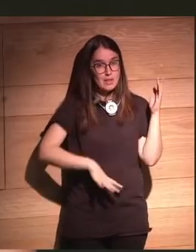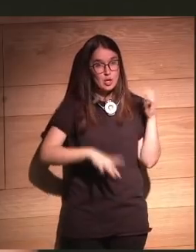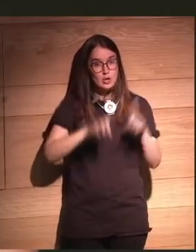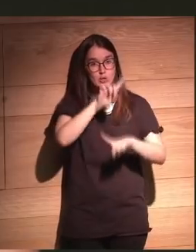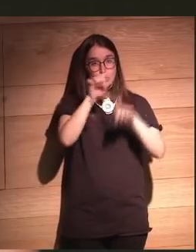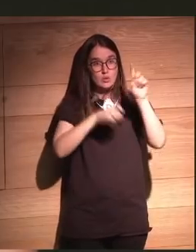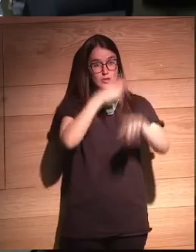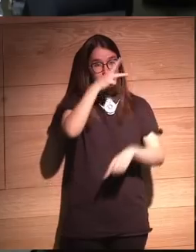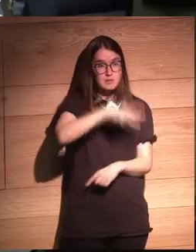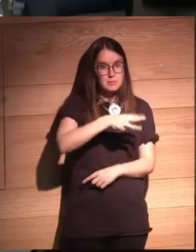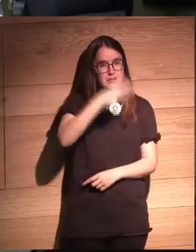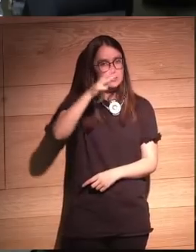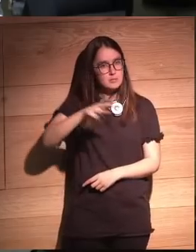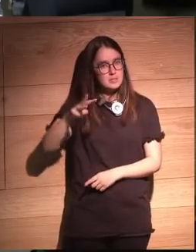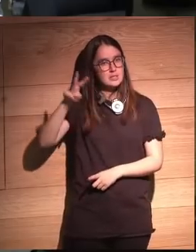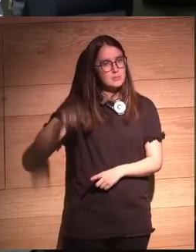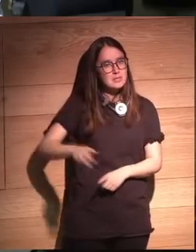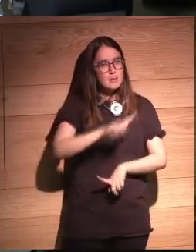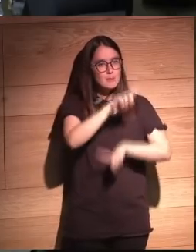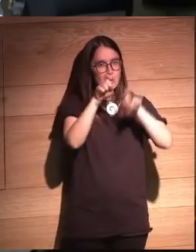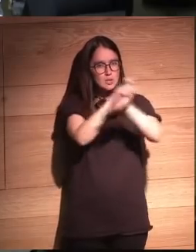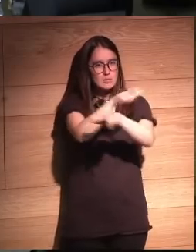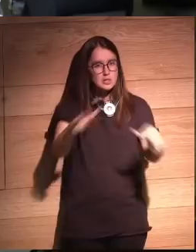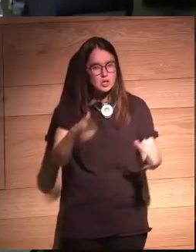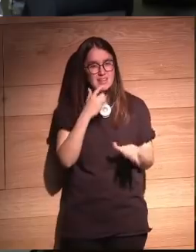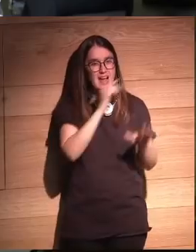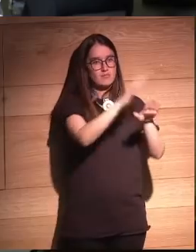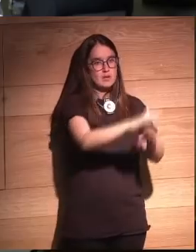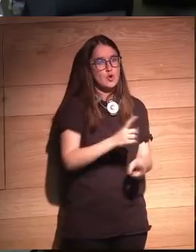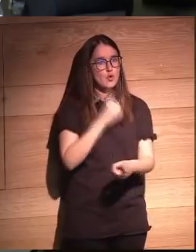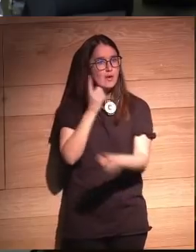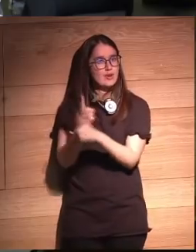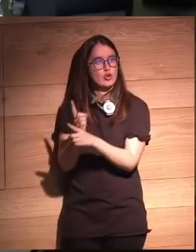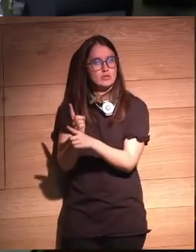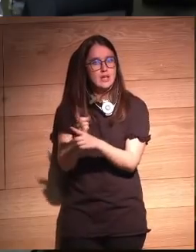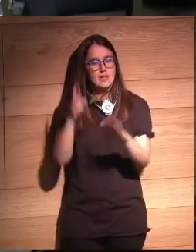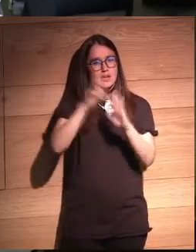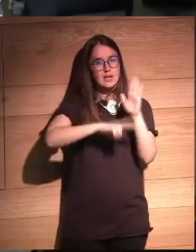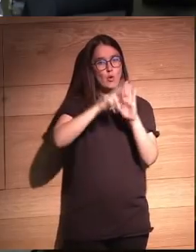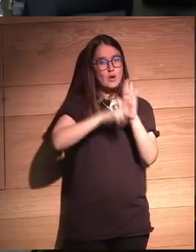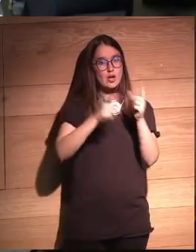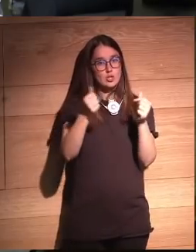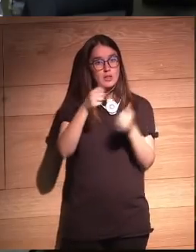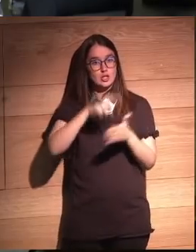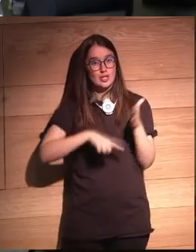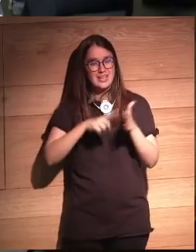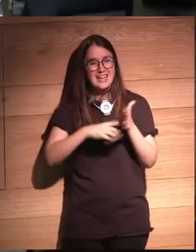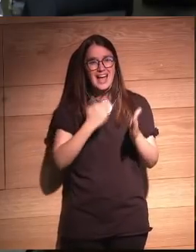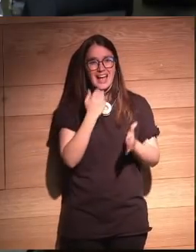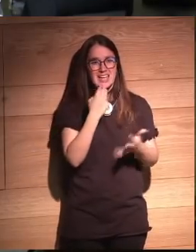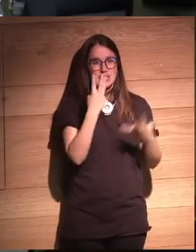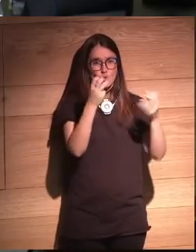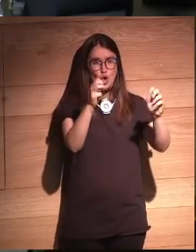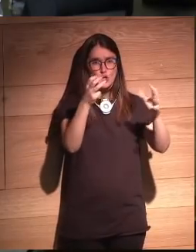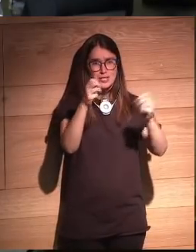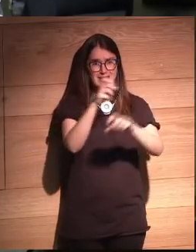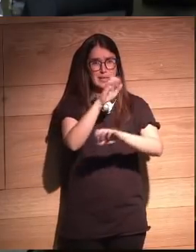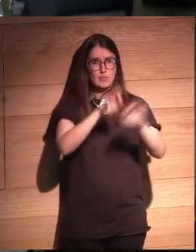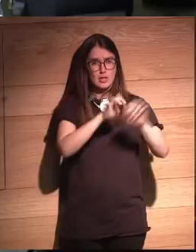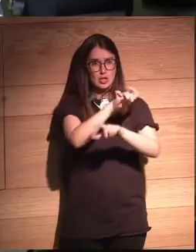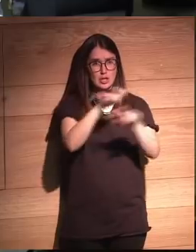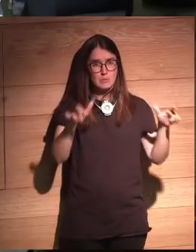encuestas trimestrales que hacen a preguntar a la población si estaban a favor o en contra de regular los precios de los alquileres. Y casi un 80% de la